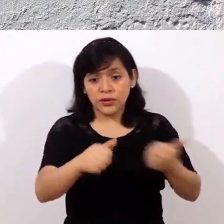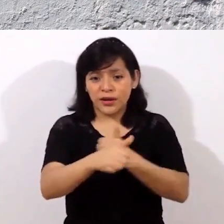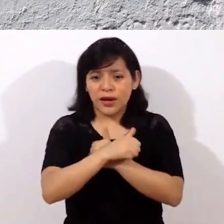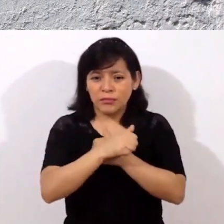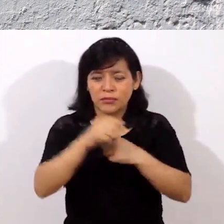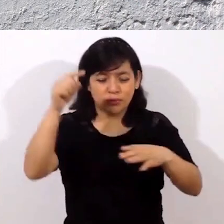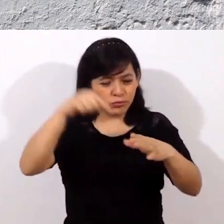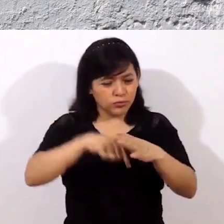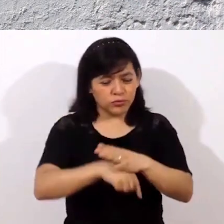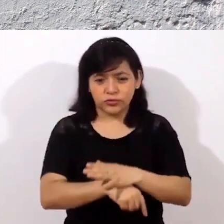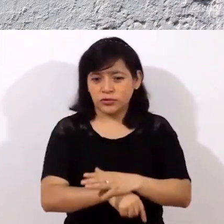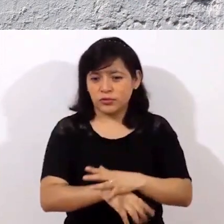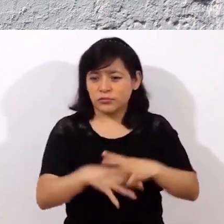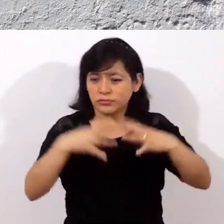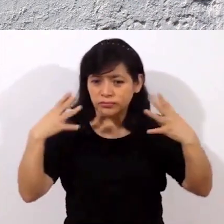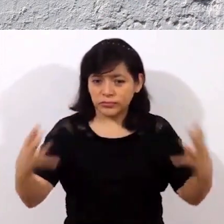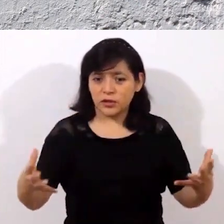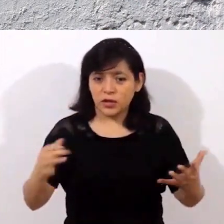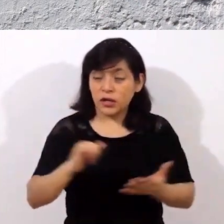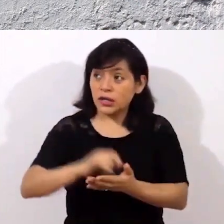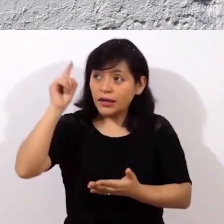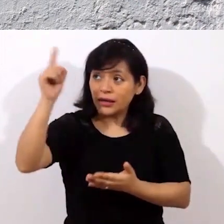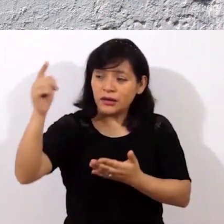yo vengamos al arrepentimiento.